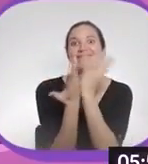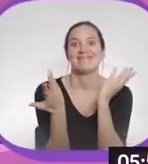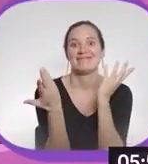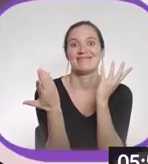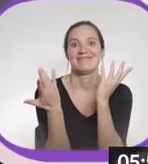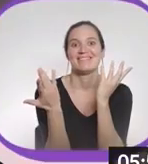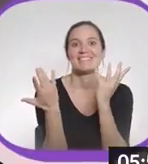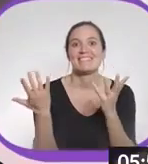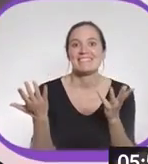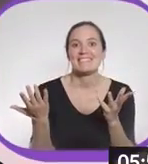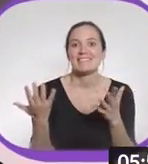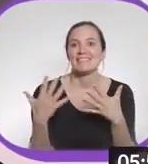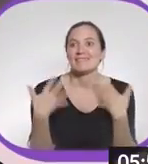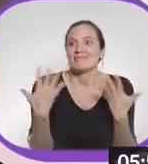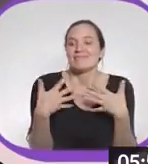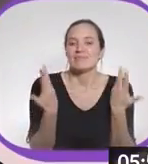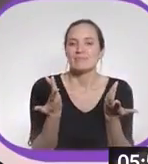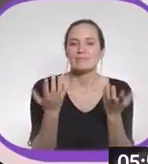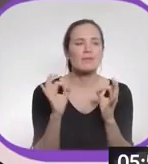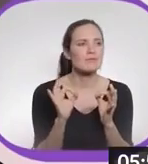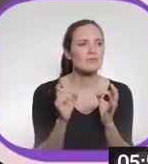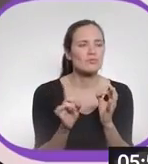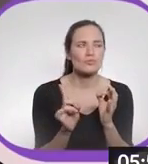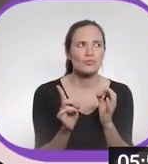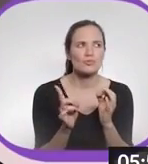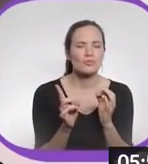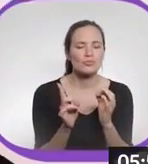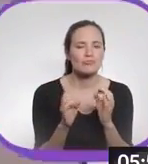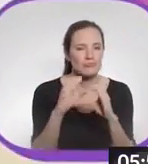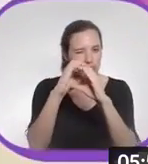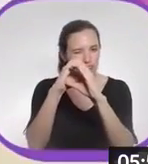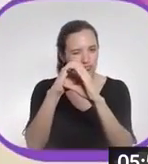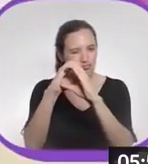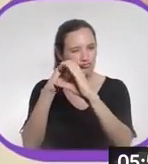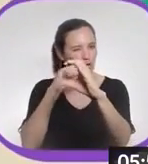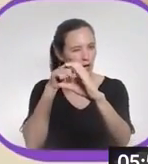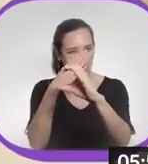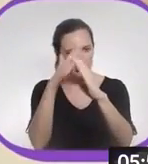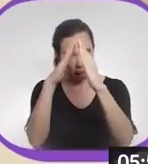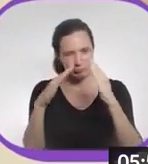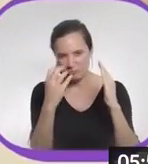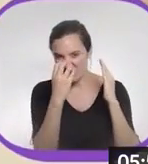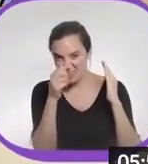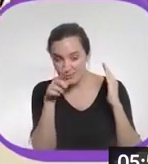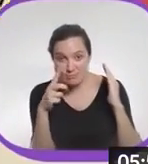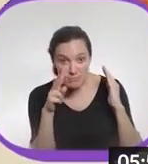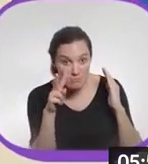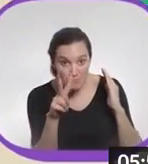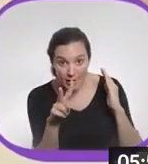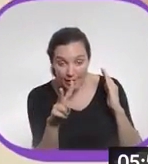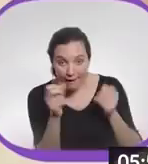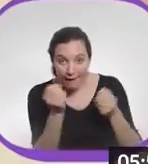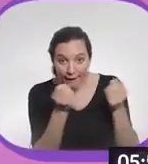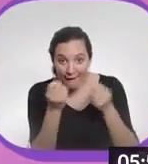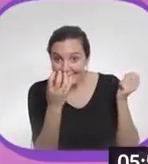¡Es perfecto! ¡No es tan perfecto! ¡Dejé caer el filete en ese cañón de circo! ¡Mira! ¡Es el auto de